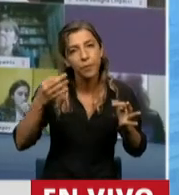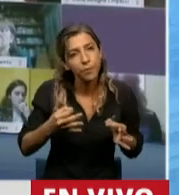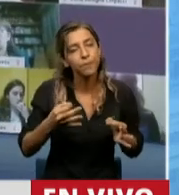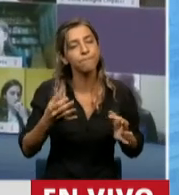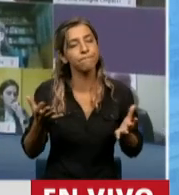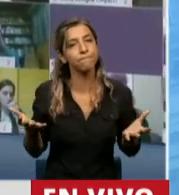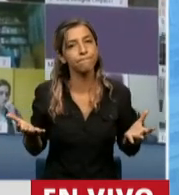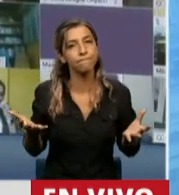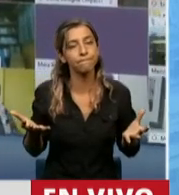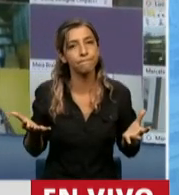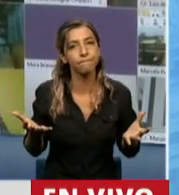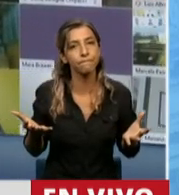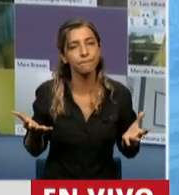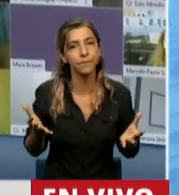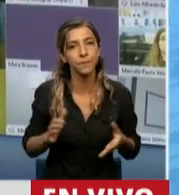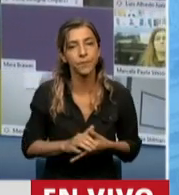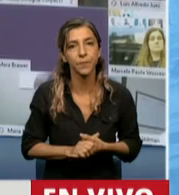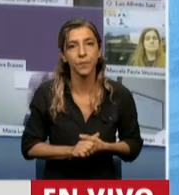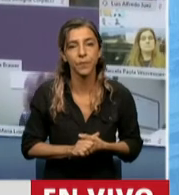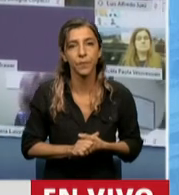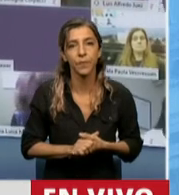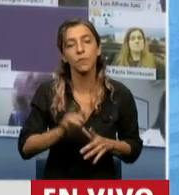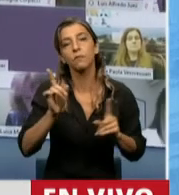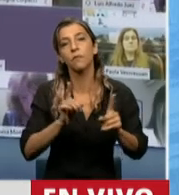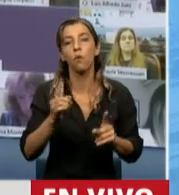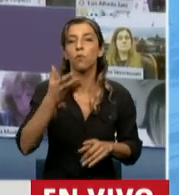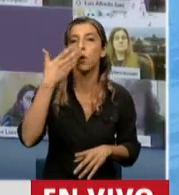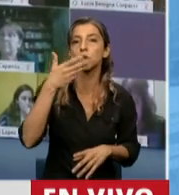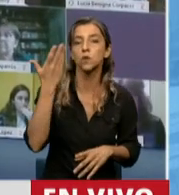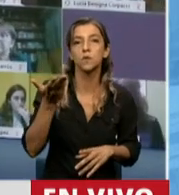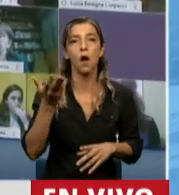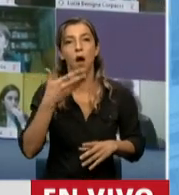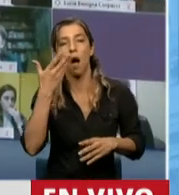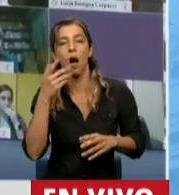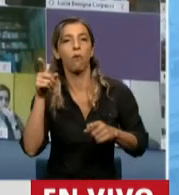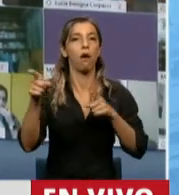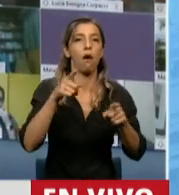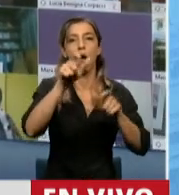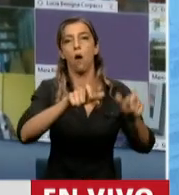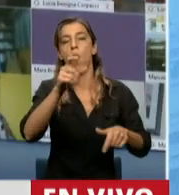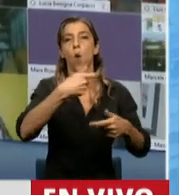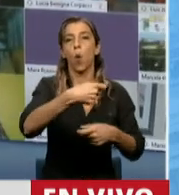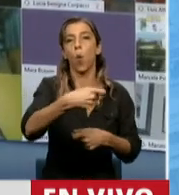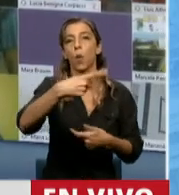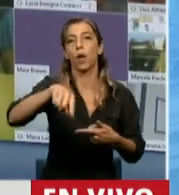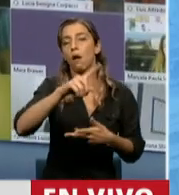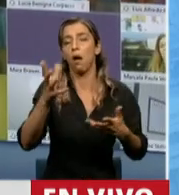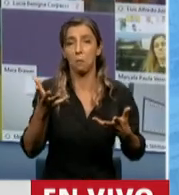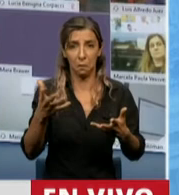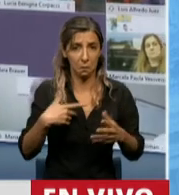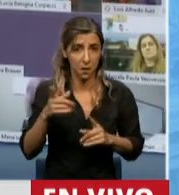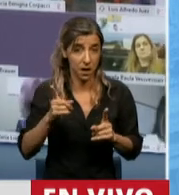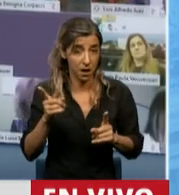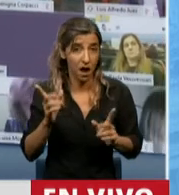Cuando uno habla y que ponen en valor y hablan de los jubilados y llenaron de cascote y de piedra